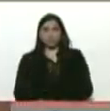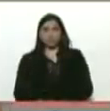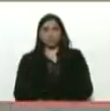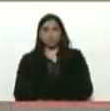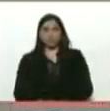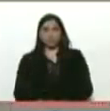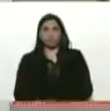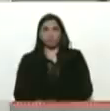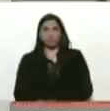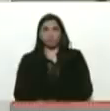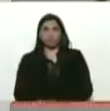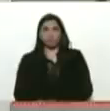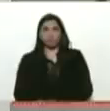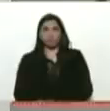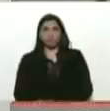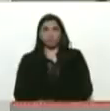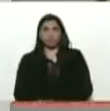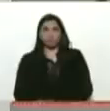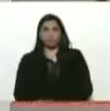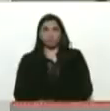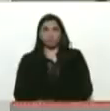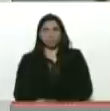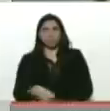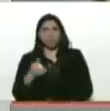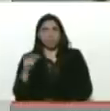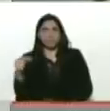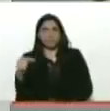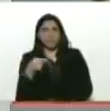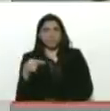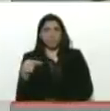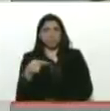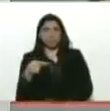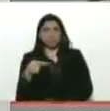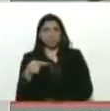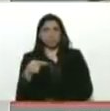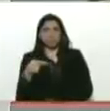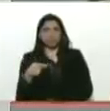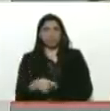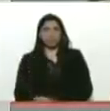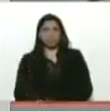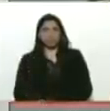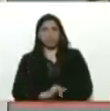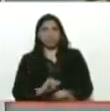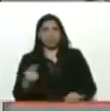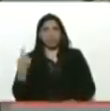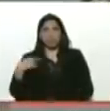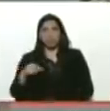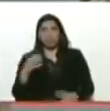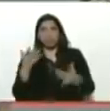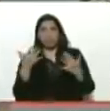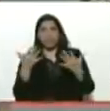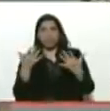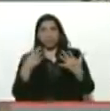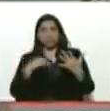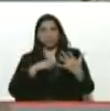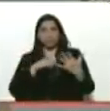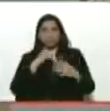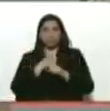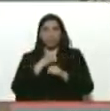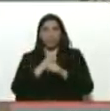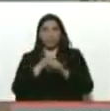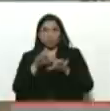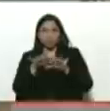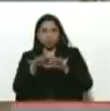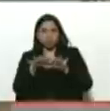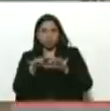Disco duro. Hay un pendrive que ya lo tiene en sus manos porque lo estamos trabajando. Lo